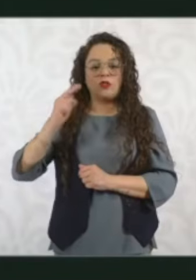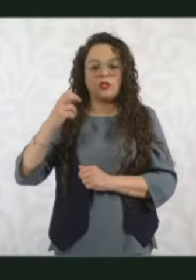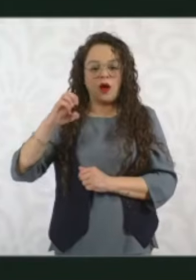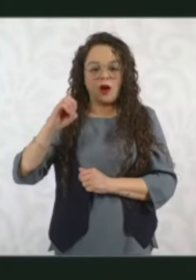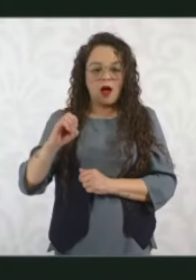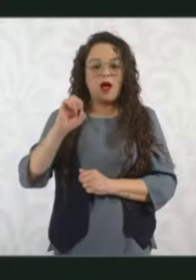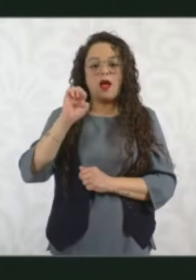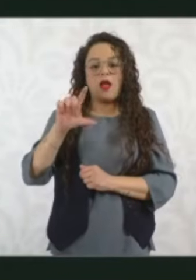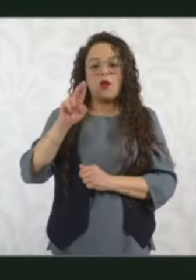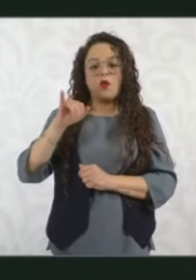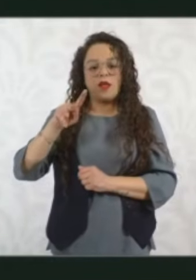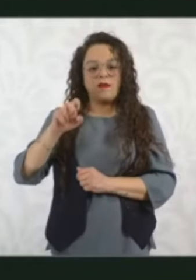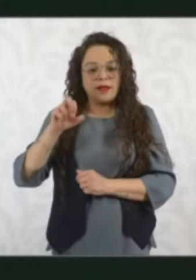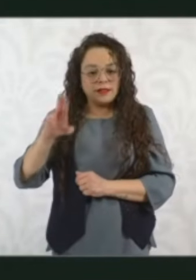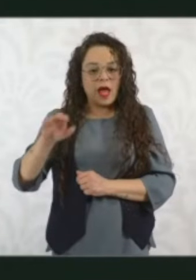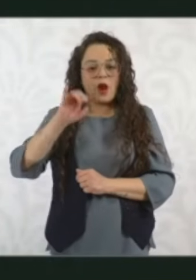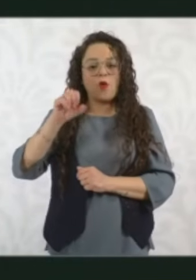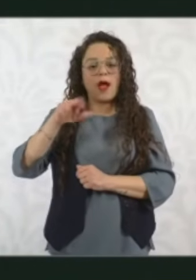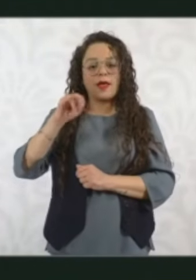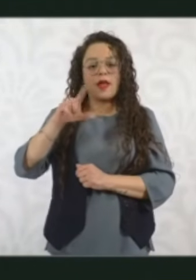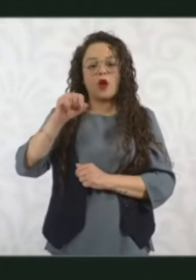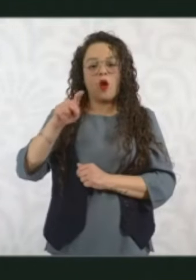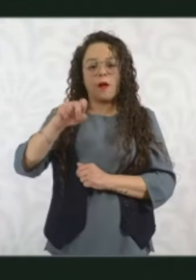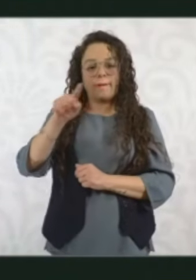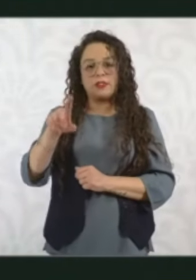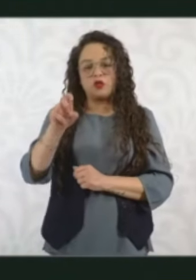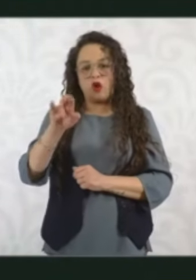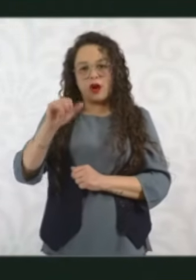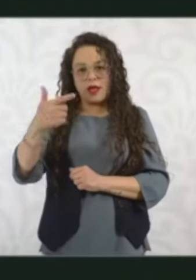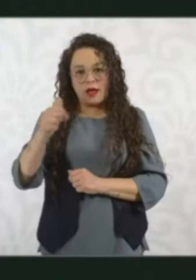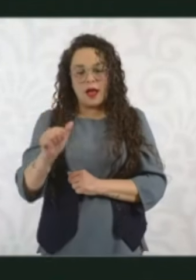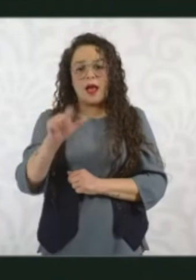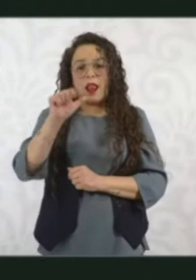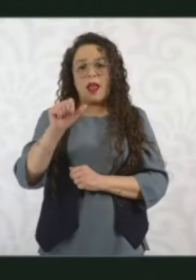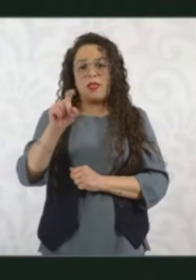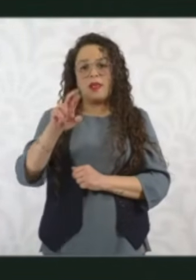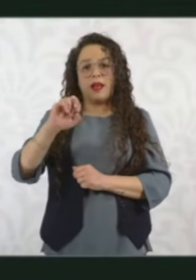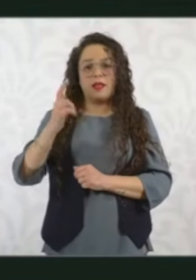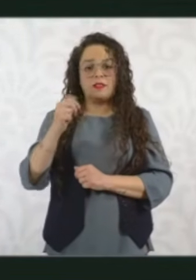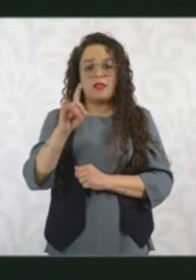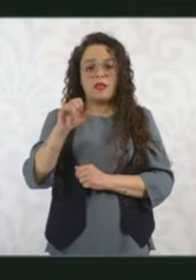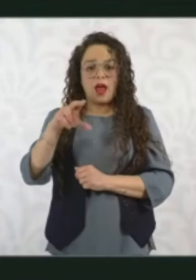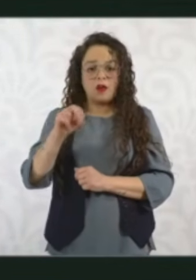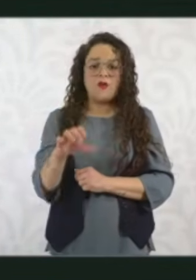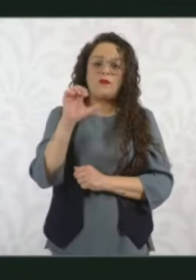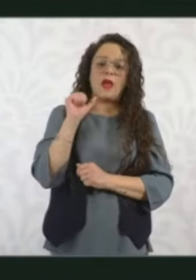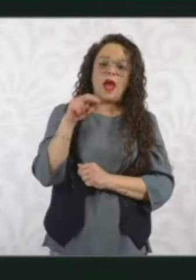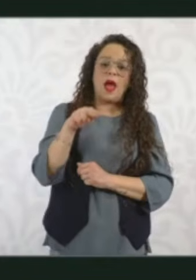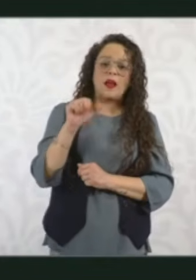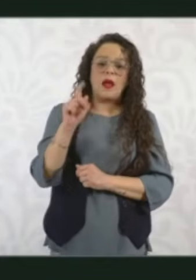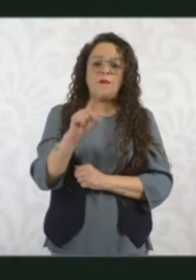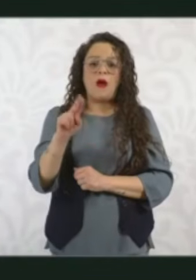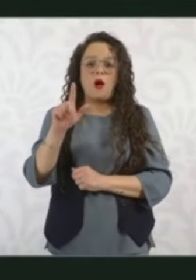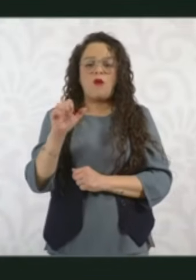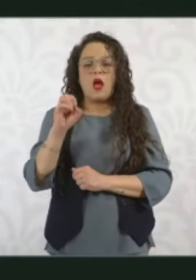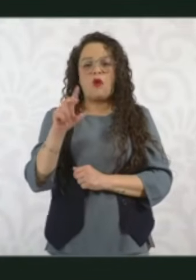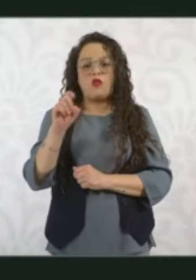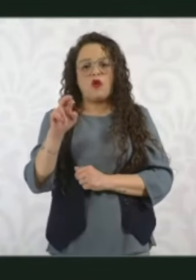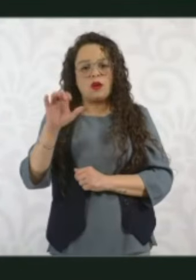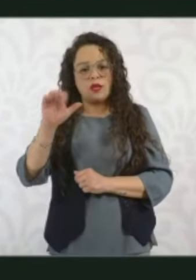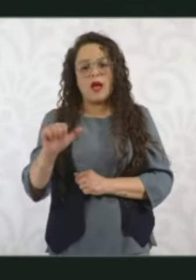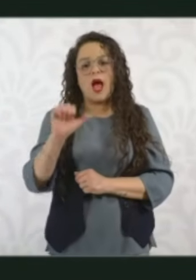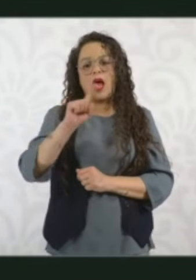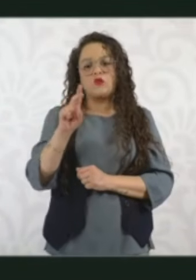Joaquín López Dóriga, La Derecha Diario, Ana Paula Ordorica, Azucena